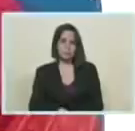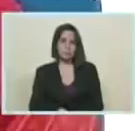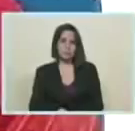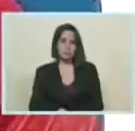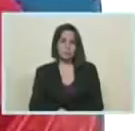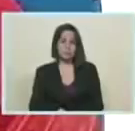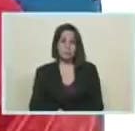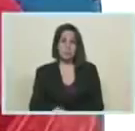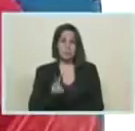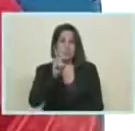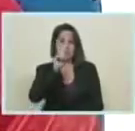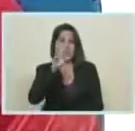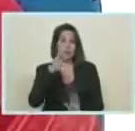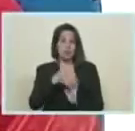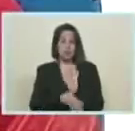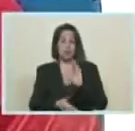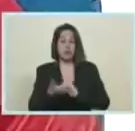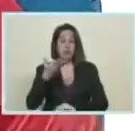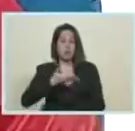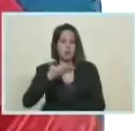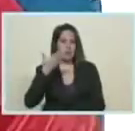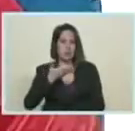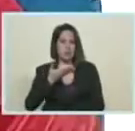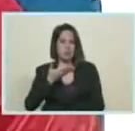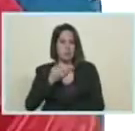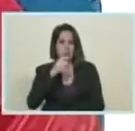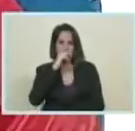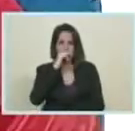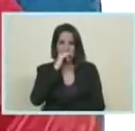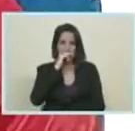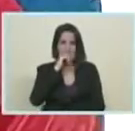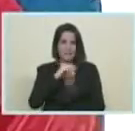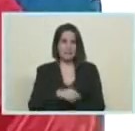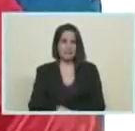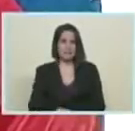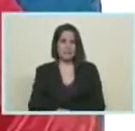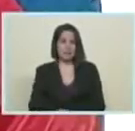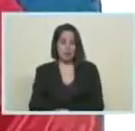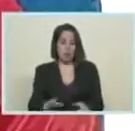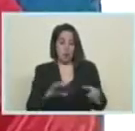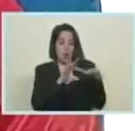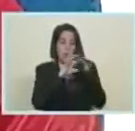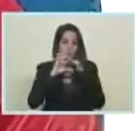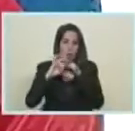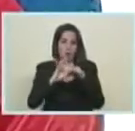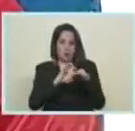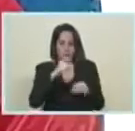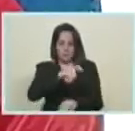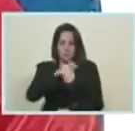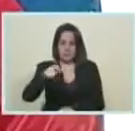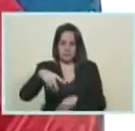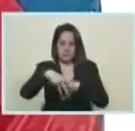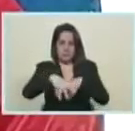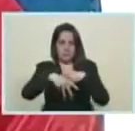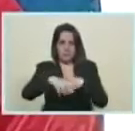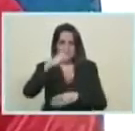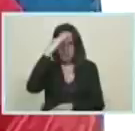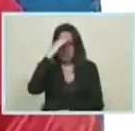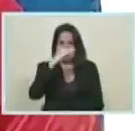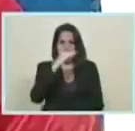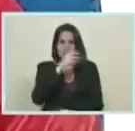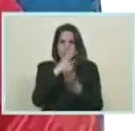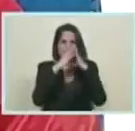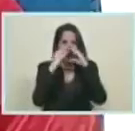La segunda gran clave fue la poderosa unión cívico-militar que se experimentó en todos